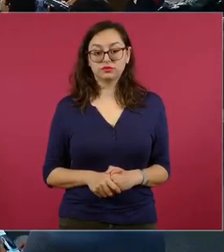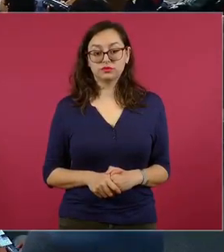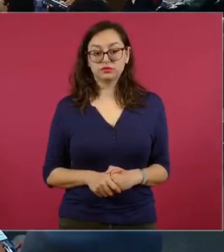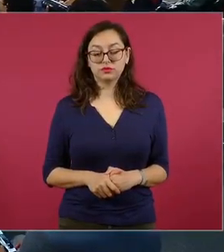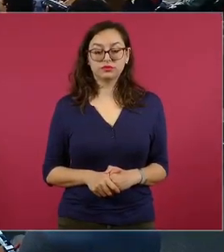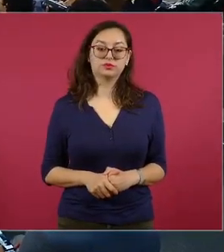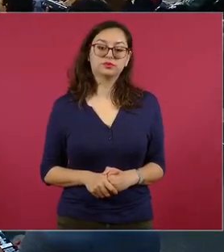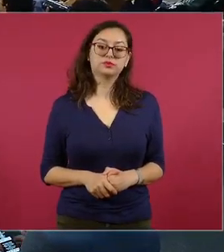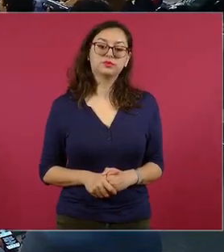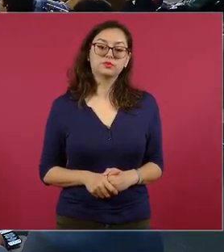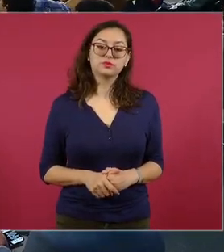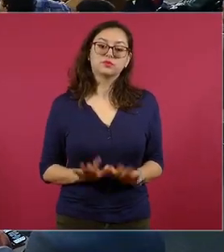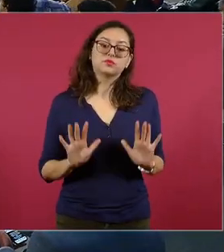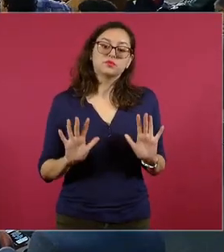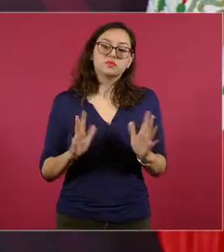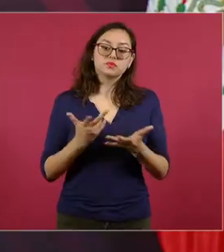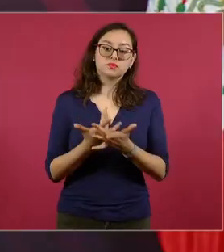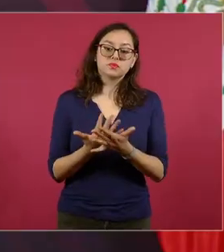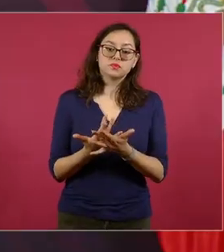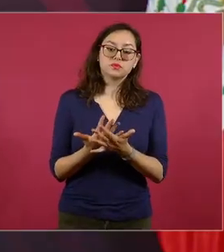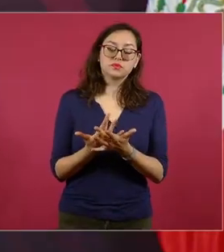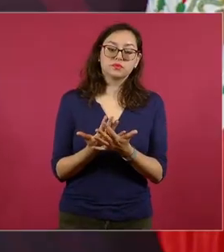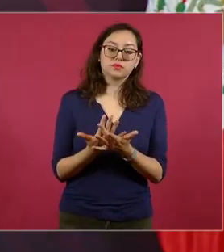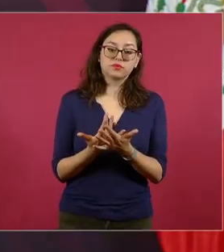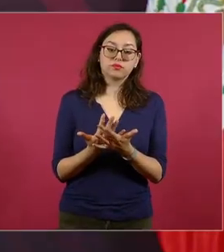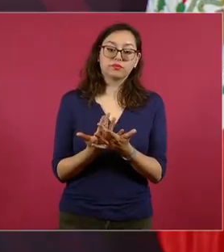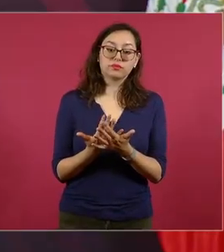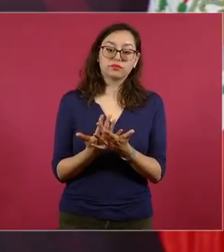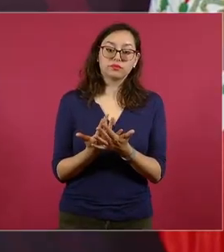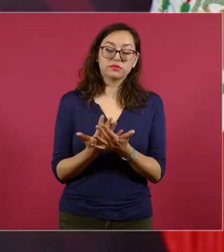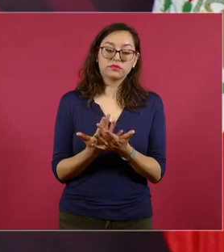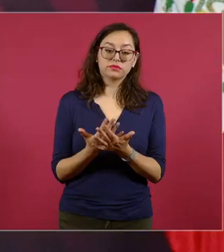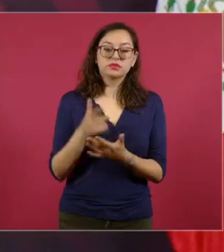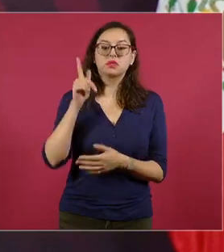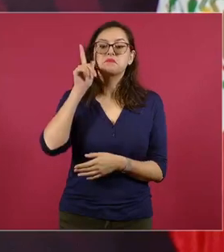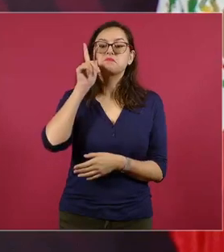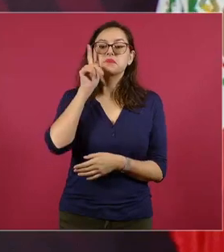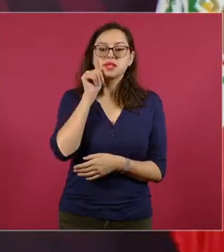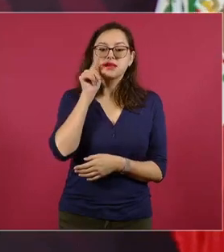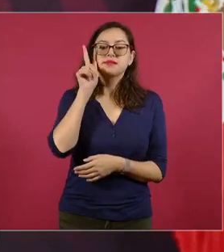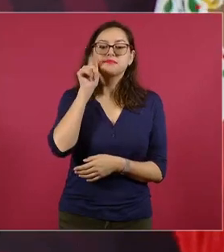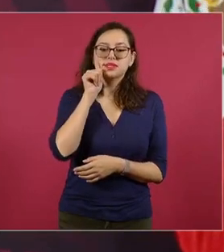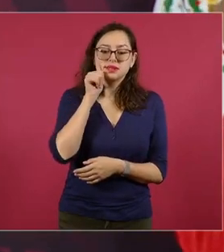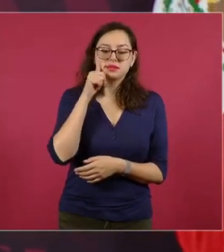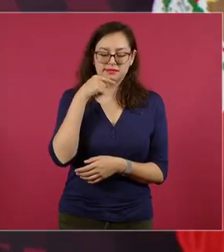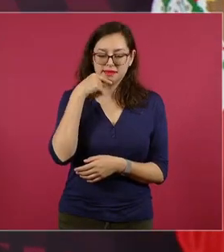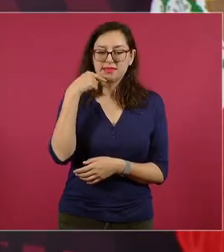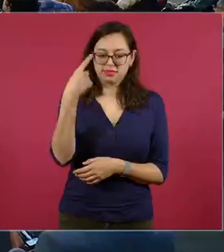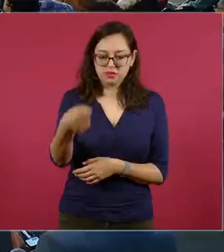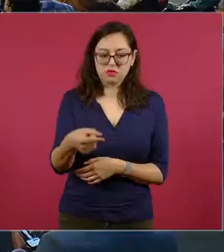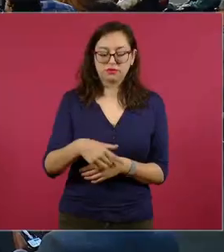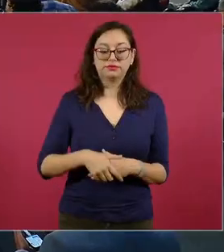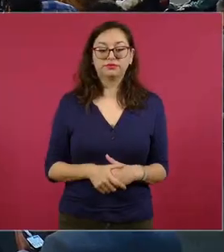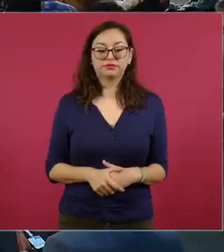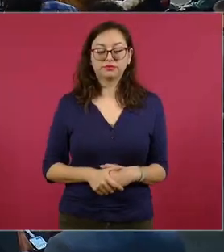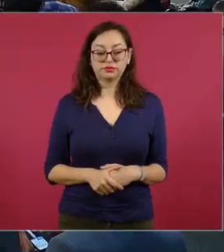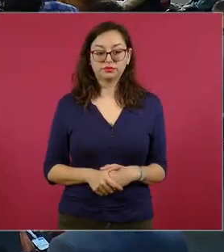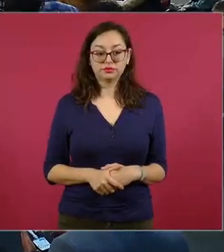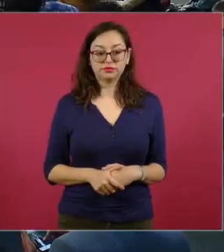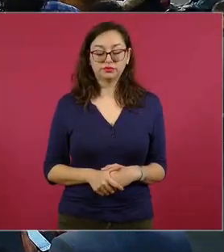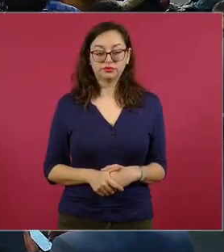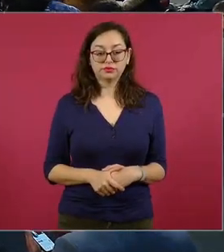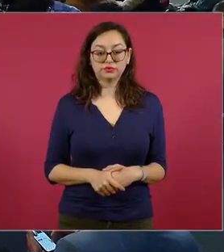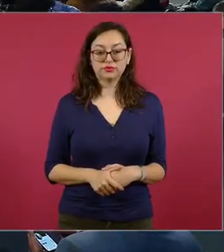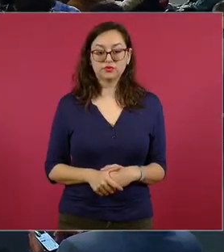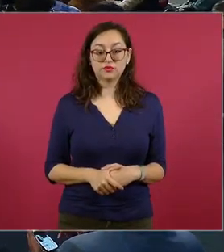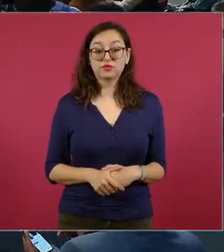Vamos a esperar y yo les mañana o pasado ya les digo. Pero ya no se puede pagar si no feminista, presidente. ¿Mande? Una declaración para el movimiento